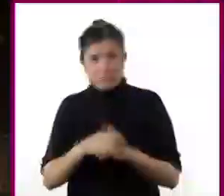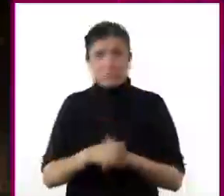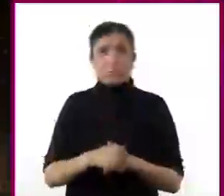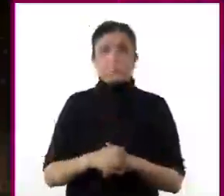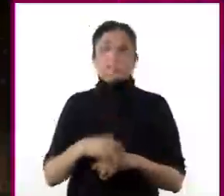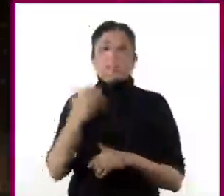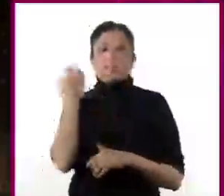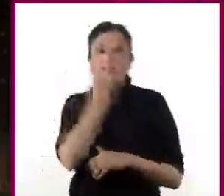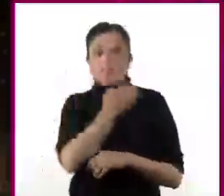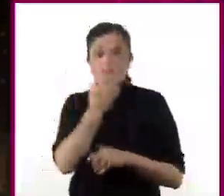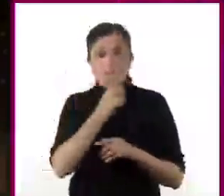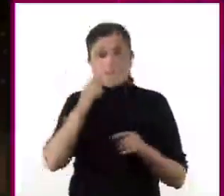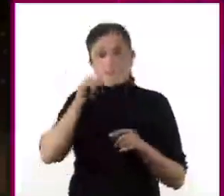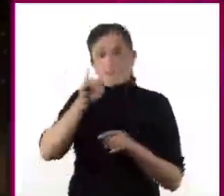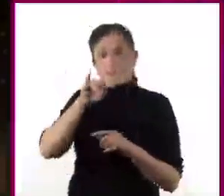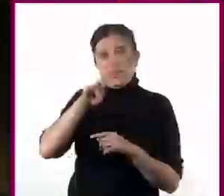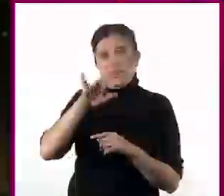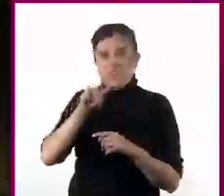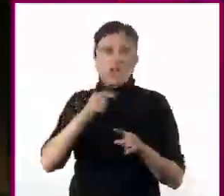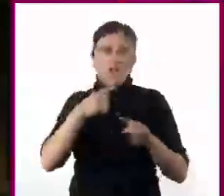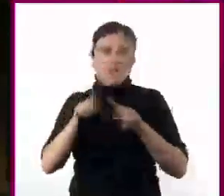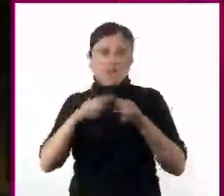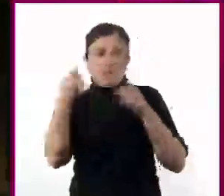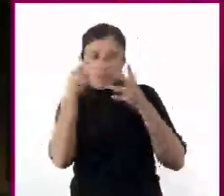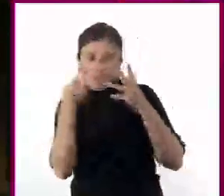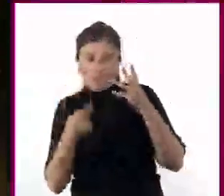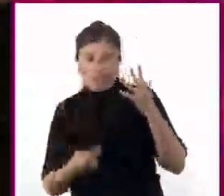y el Colegio de Minería, entre otros.